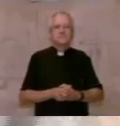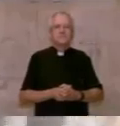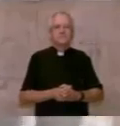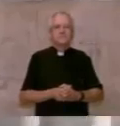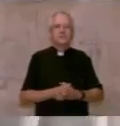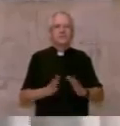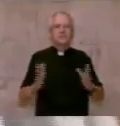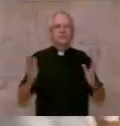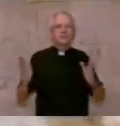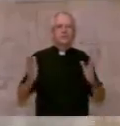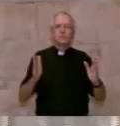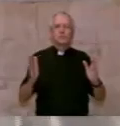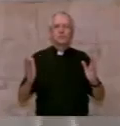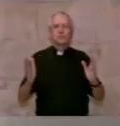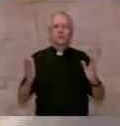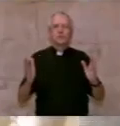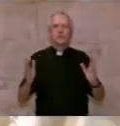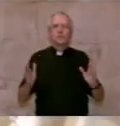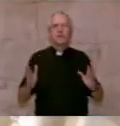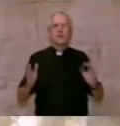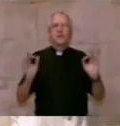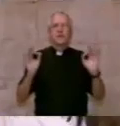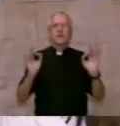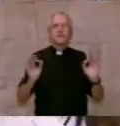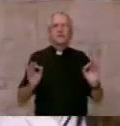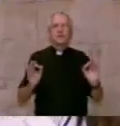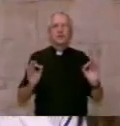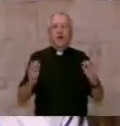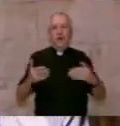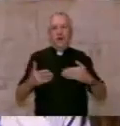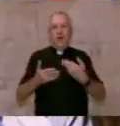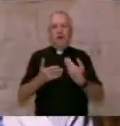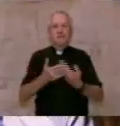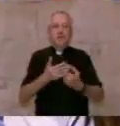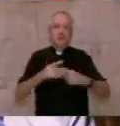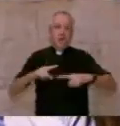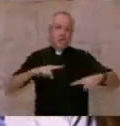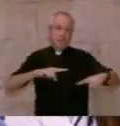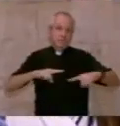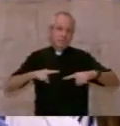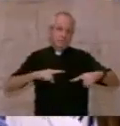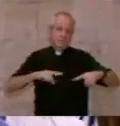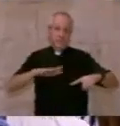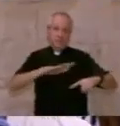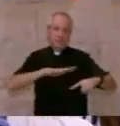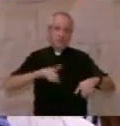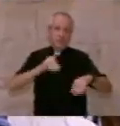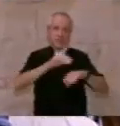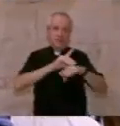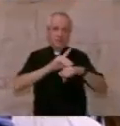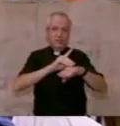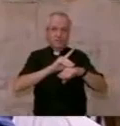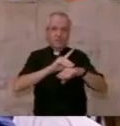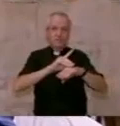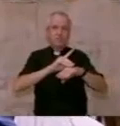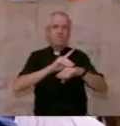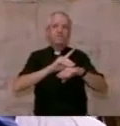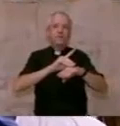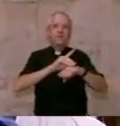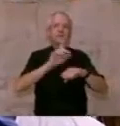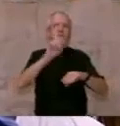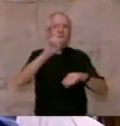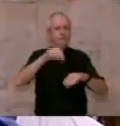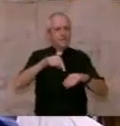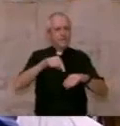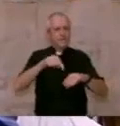Y estos son los momentos en que el que ha sido hasta ahora administrador diocesano, el reverendo José Luis Arín,